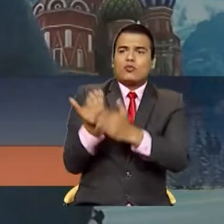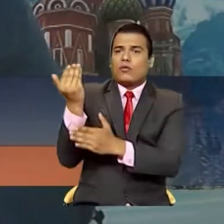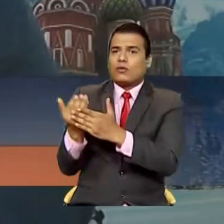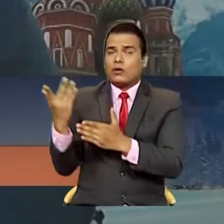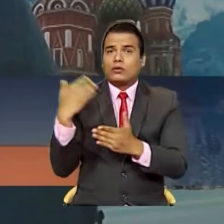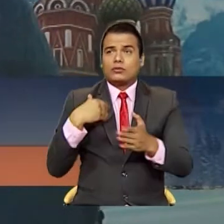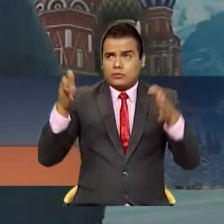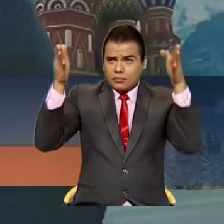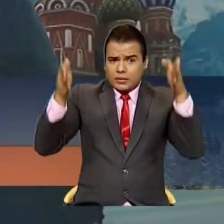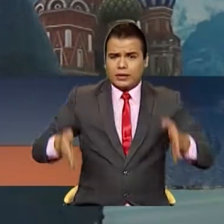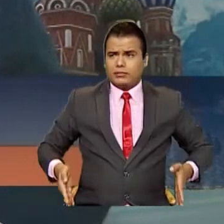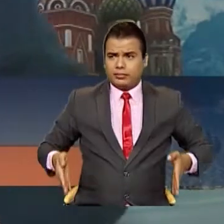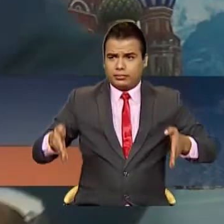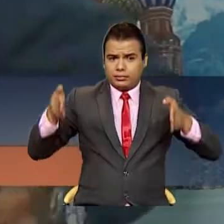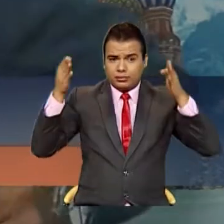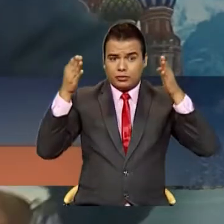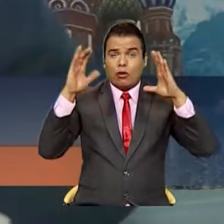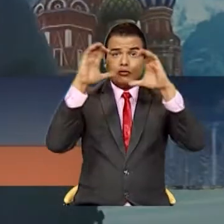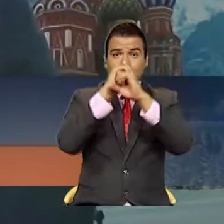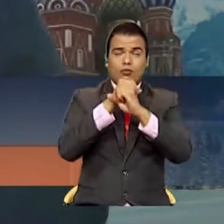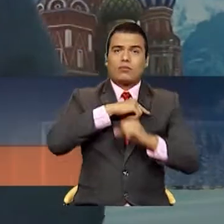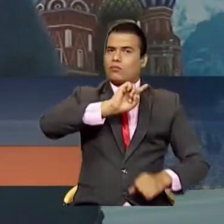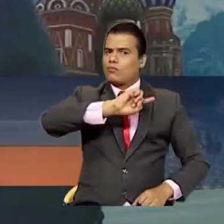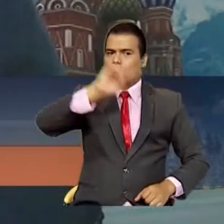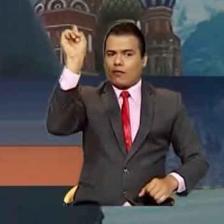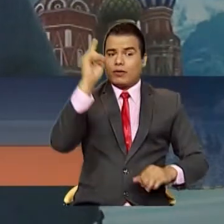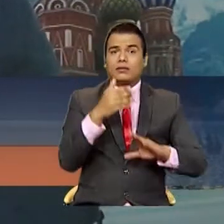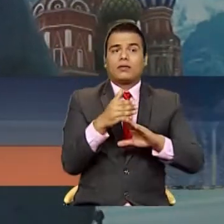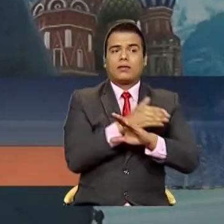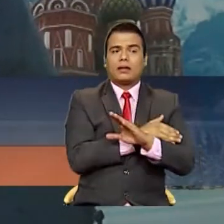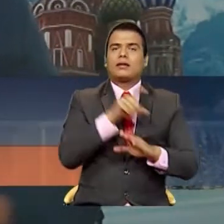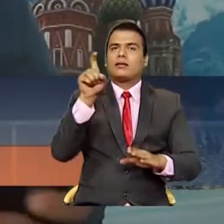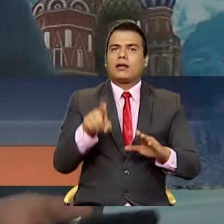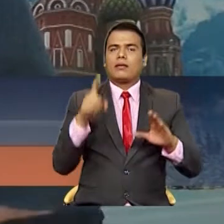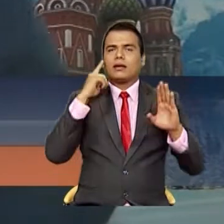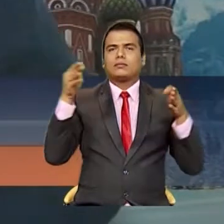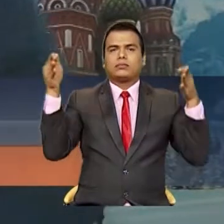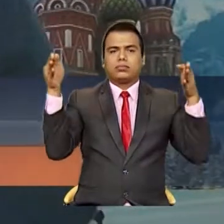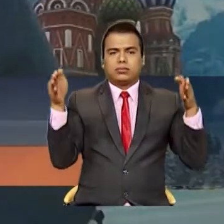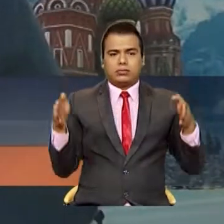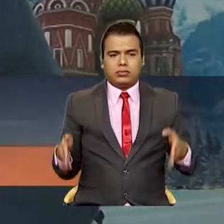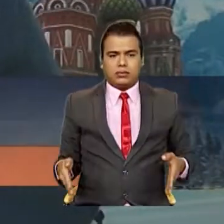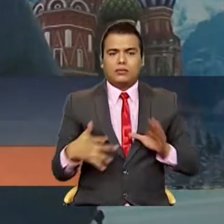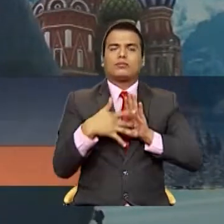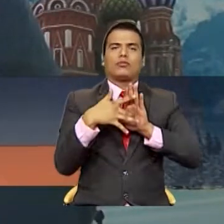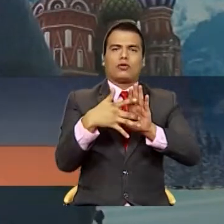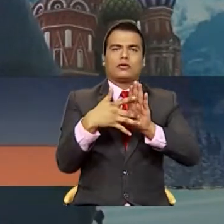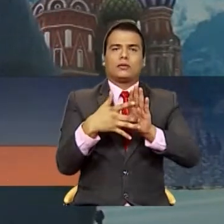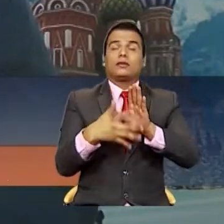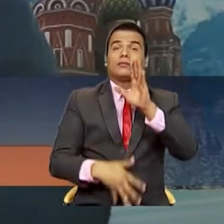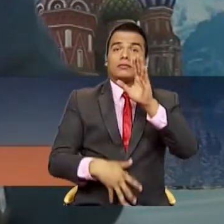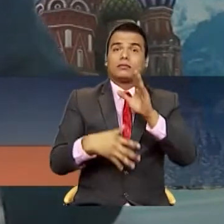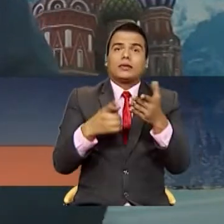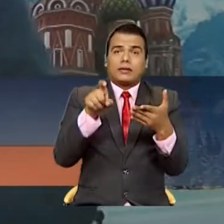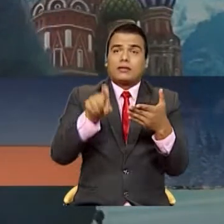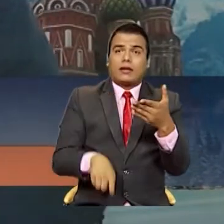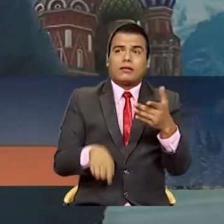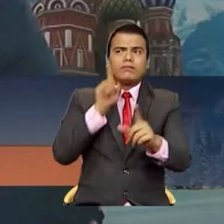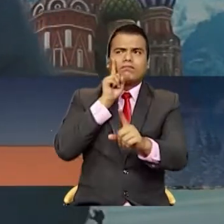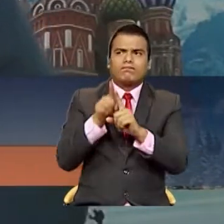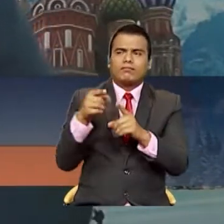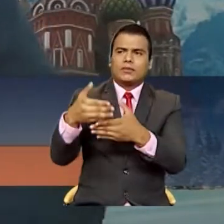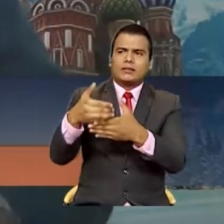vidrios polarizados. Si se lo va a hacer, debe hacerse con los vidrios abajo. Y dice el texto que es por la misma